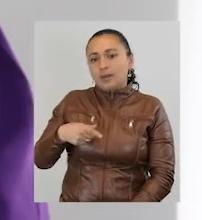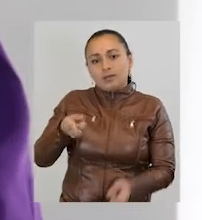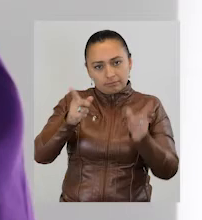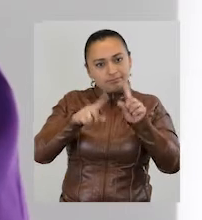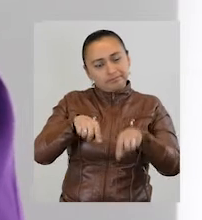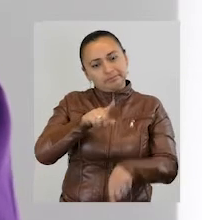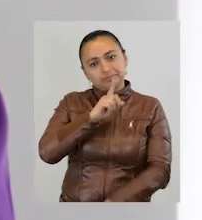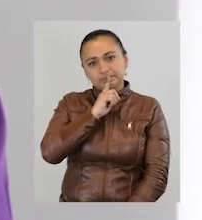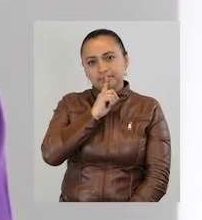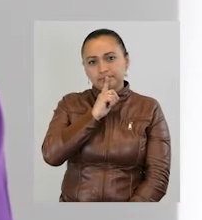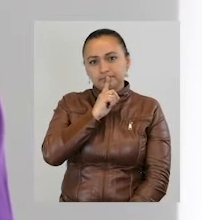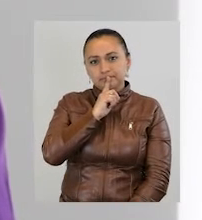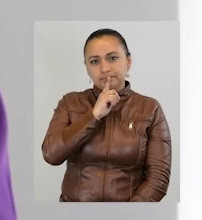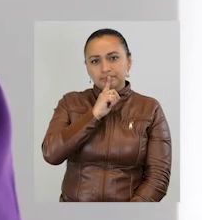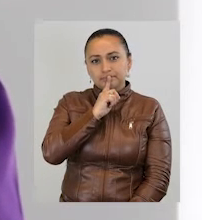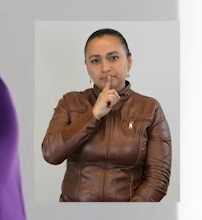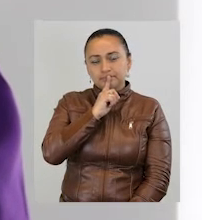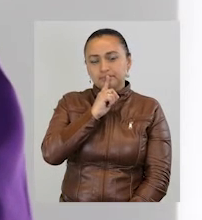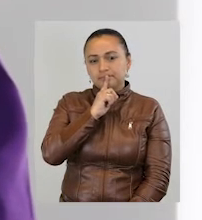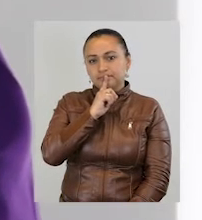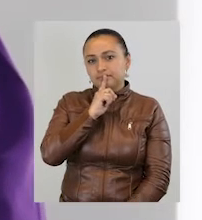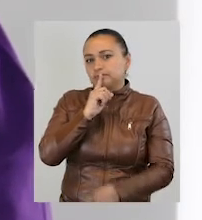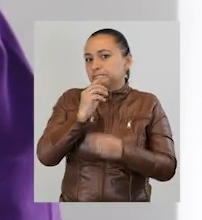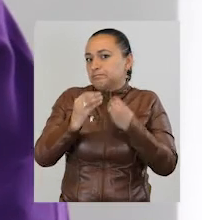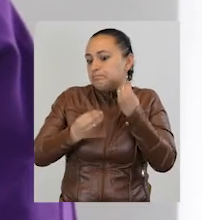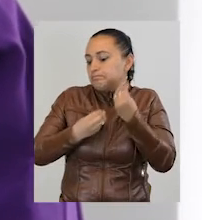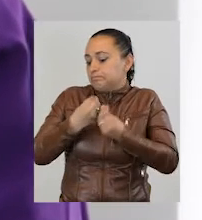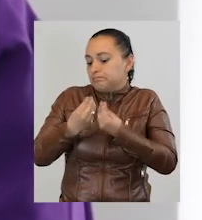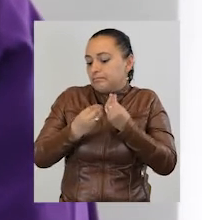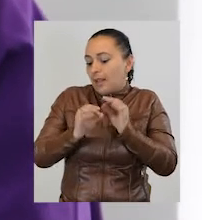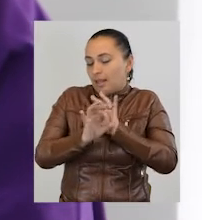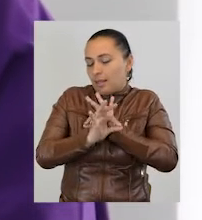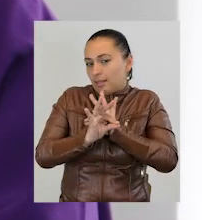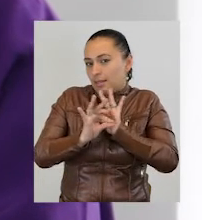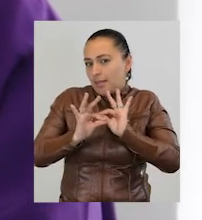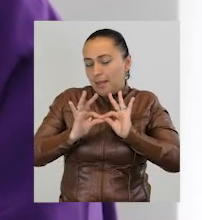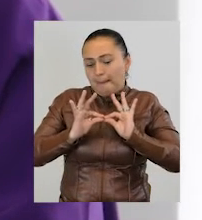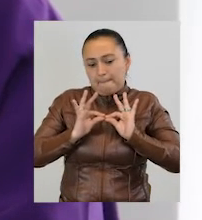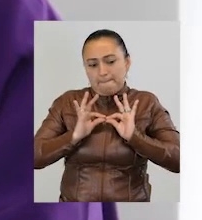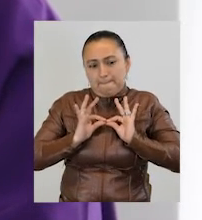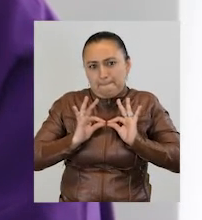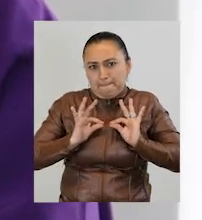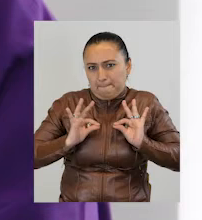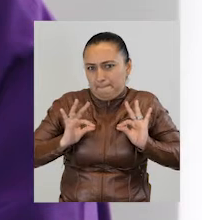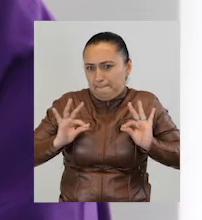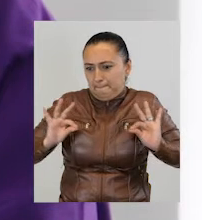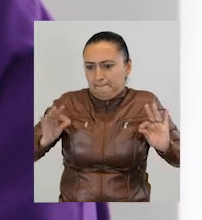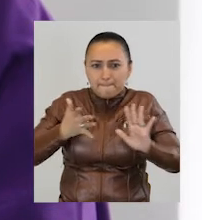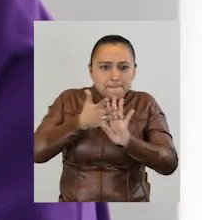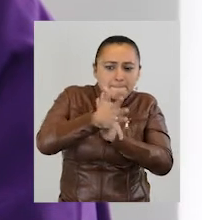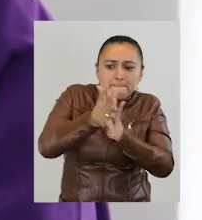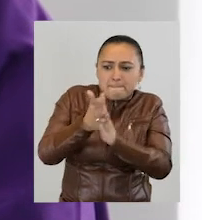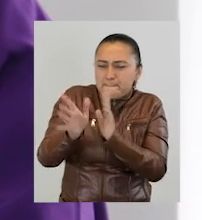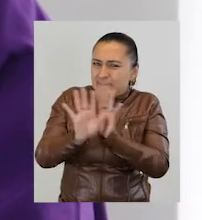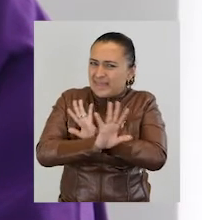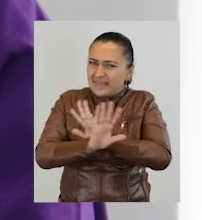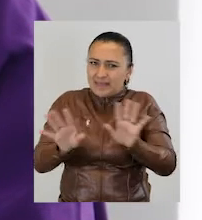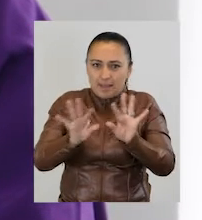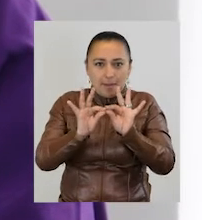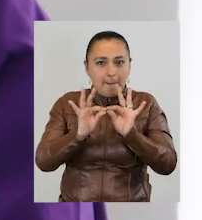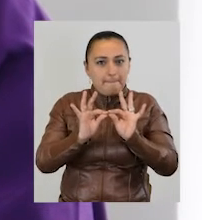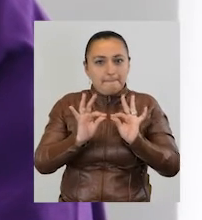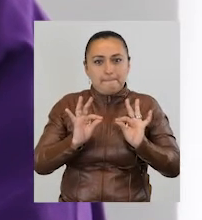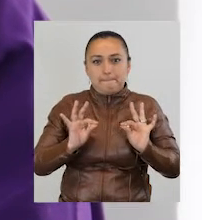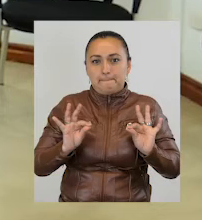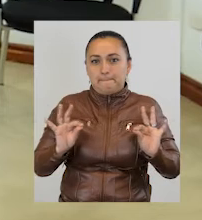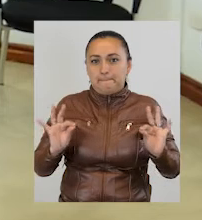Los discípulos guardaron silencio y por entonces no dijeron a nadie nada de lo que